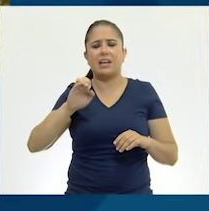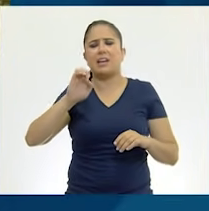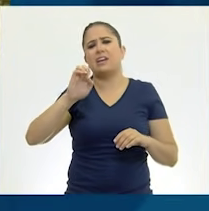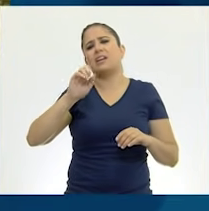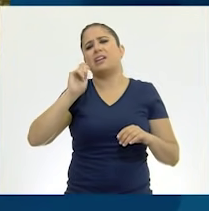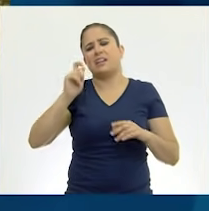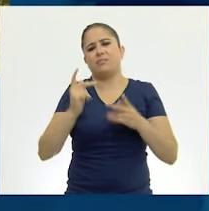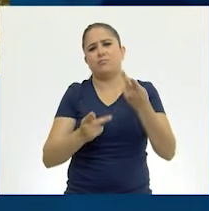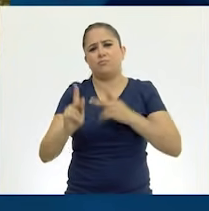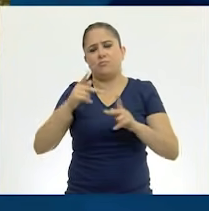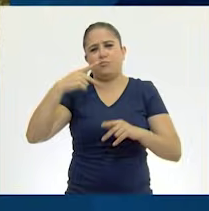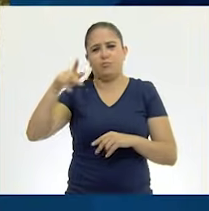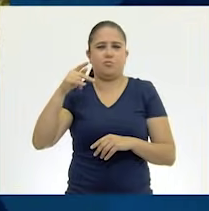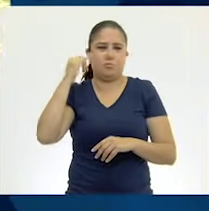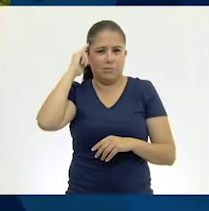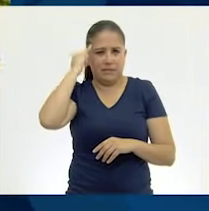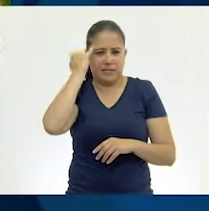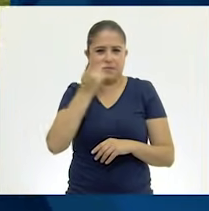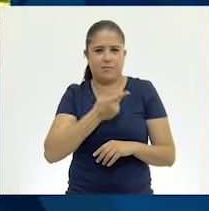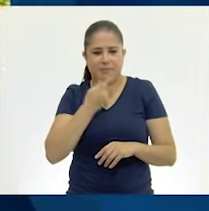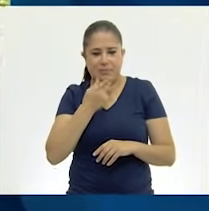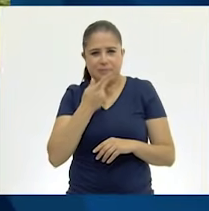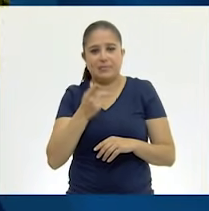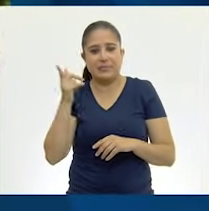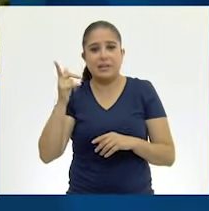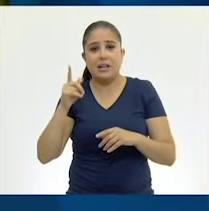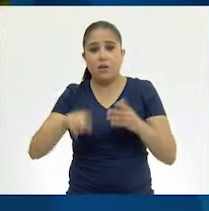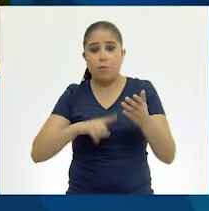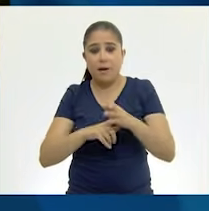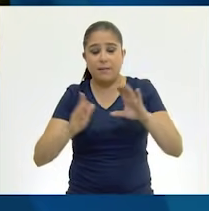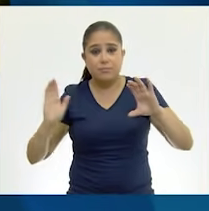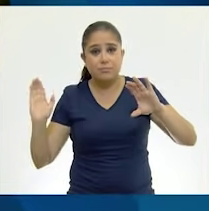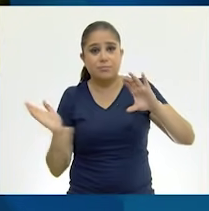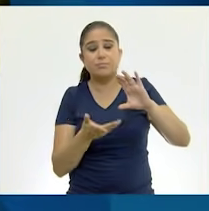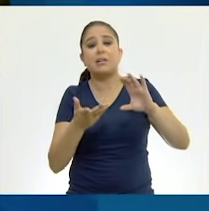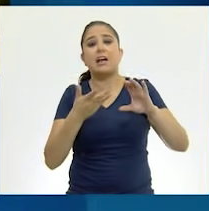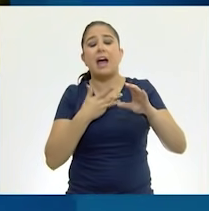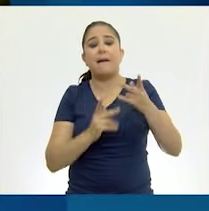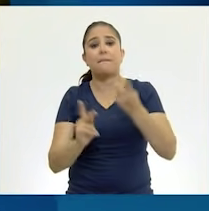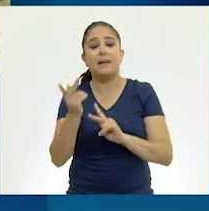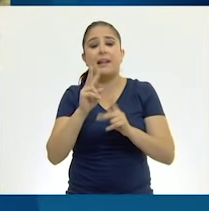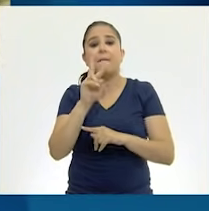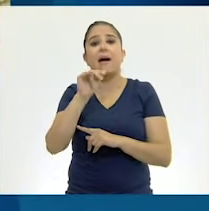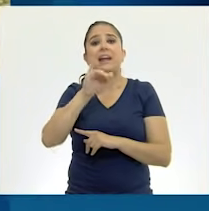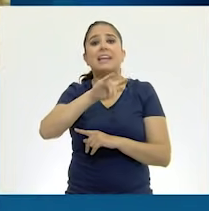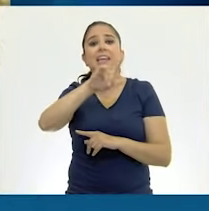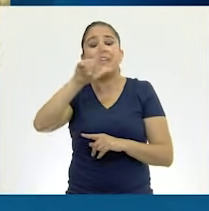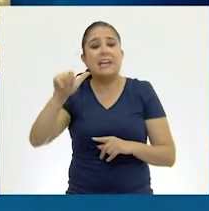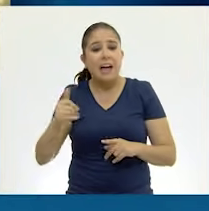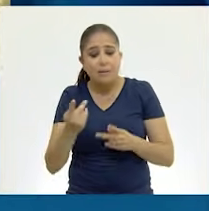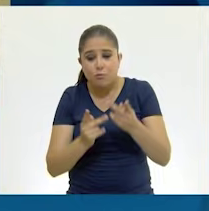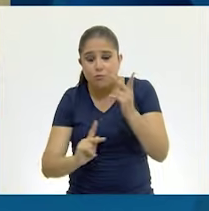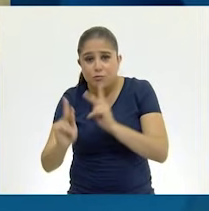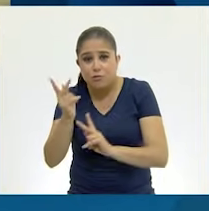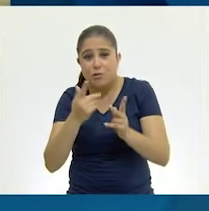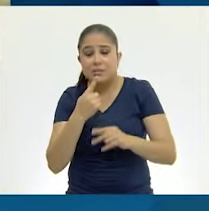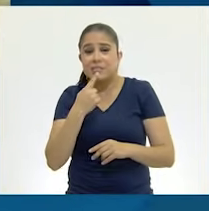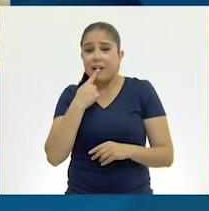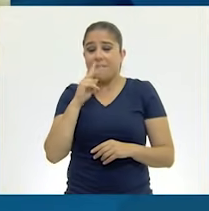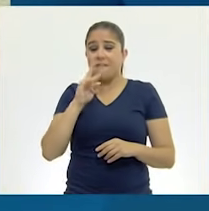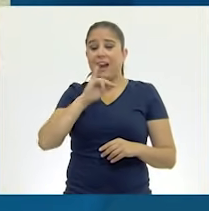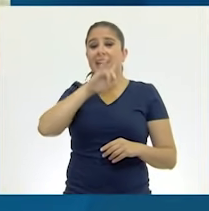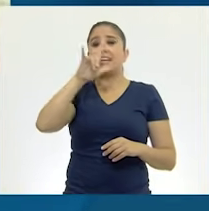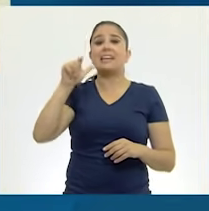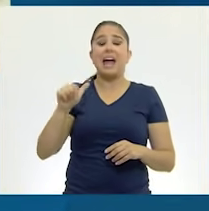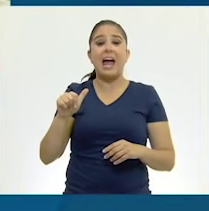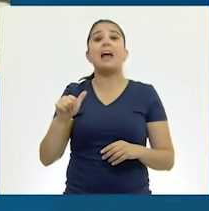puputkiwi en Tutunacú. Cerca de Papantla se siembra la vainilla. Todo lo que comes con sabor a vainilla